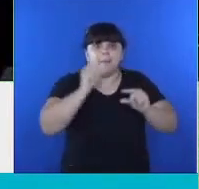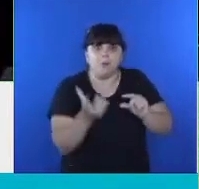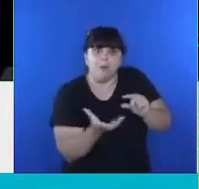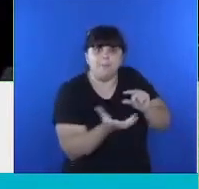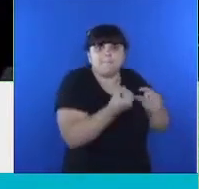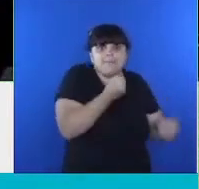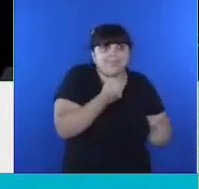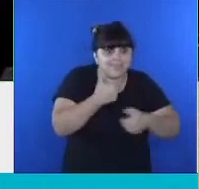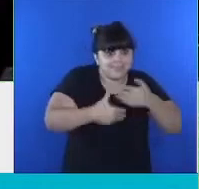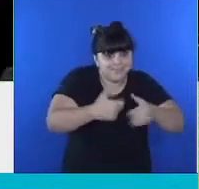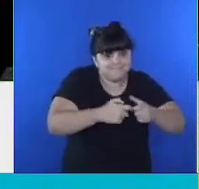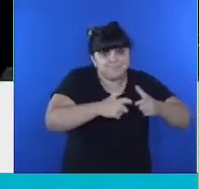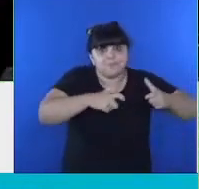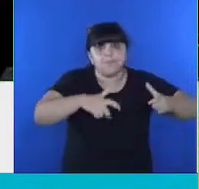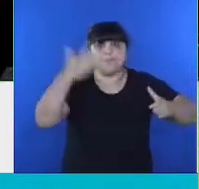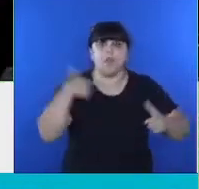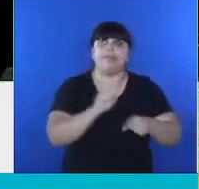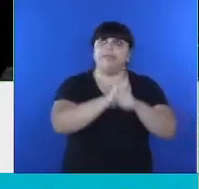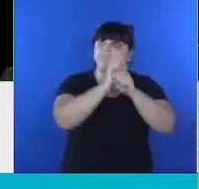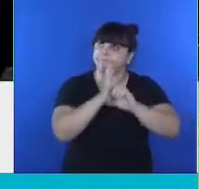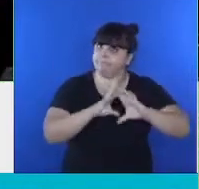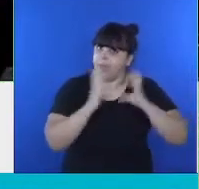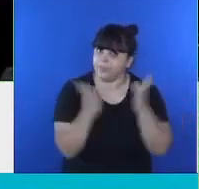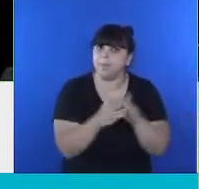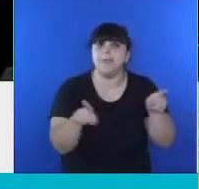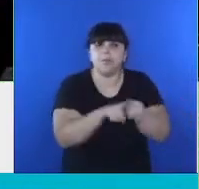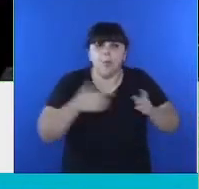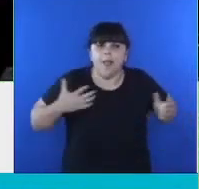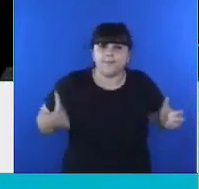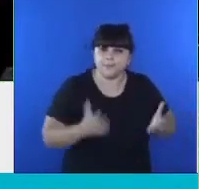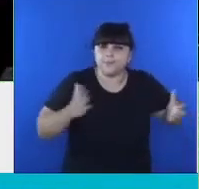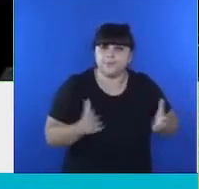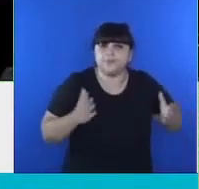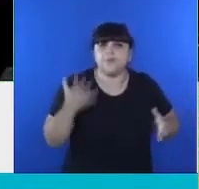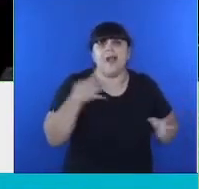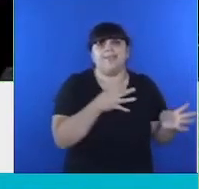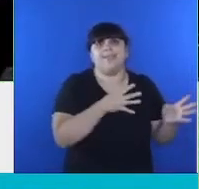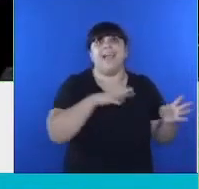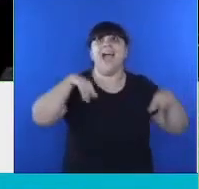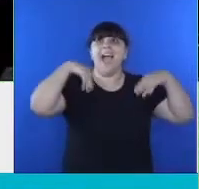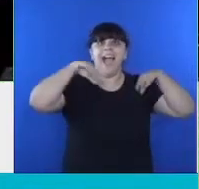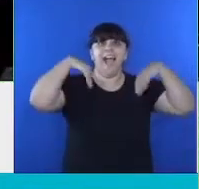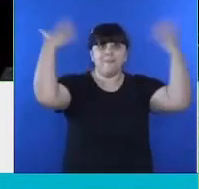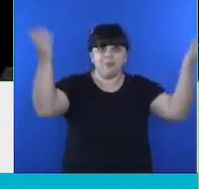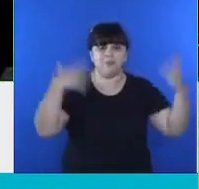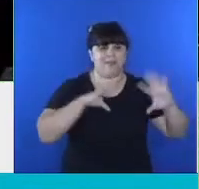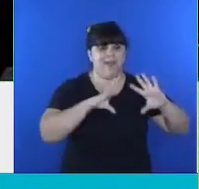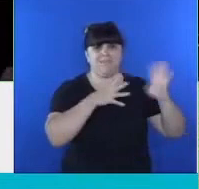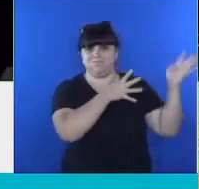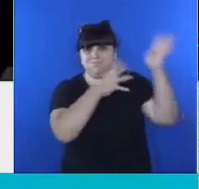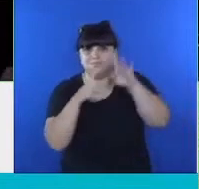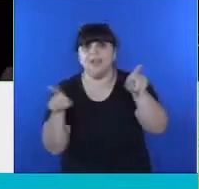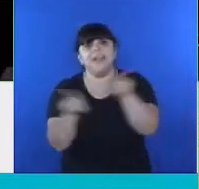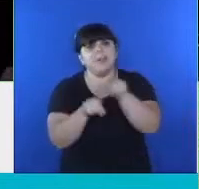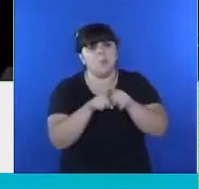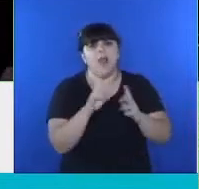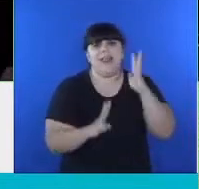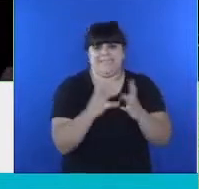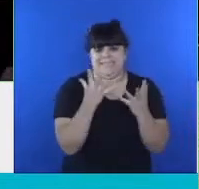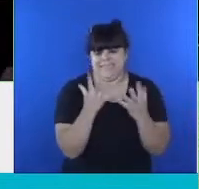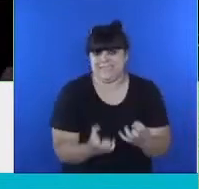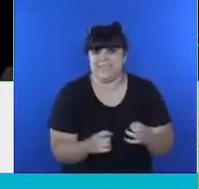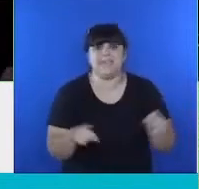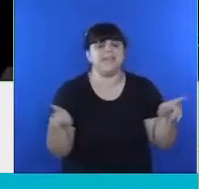recuperadas incluso con años de pandemia, de guerras en el exterior, sequía. Más